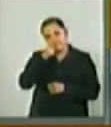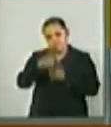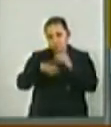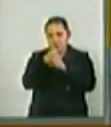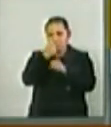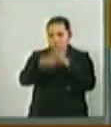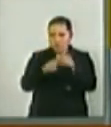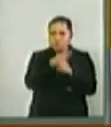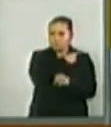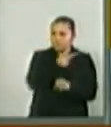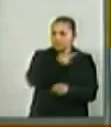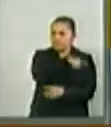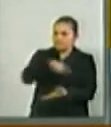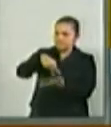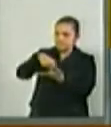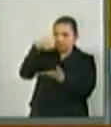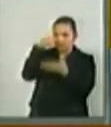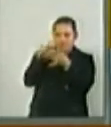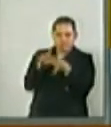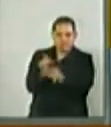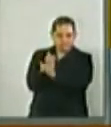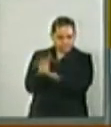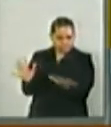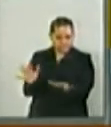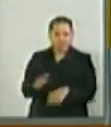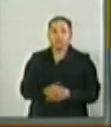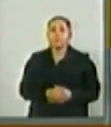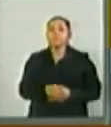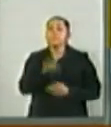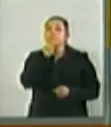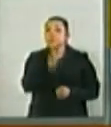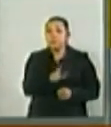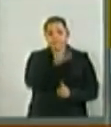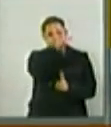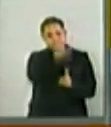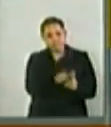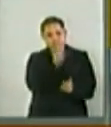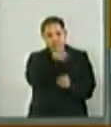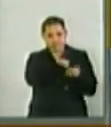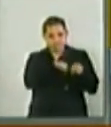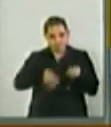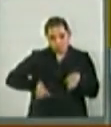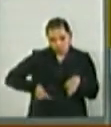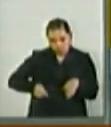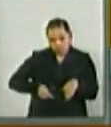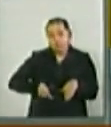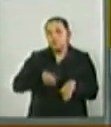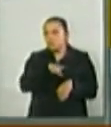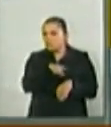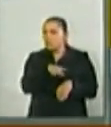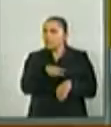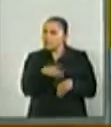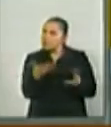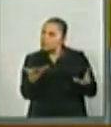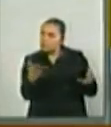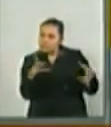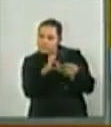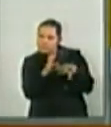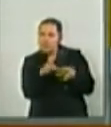al carácter de servidores públicos, se busca retomar la figura de los consejeros profesionales